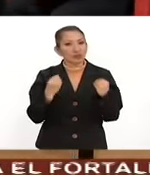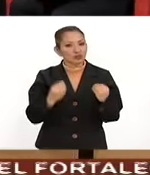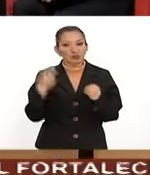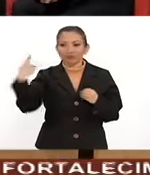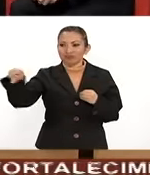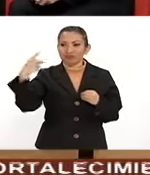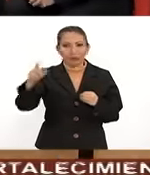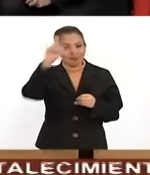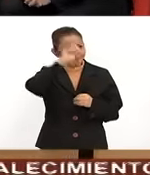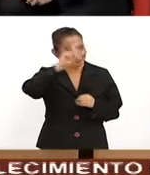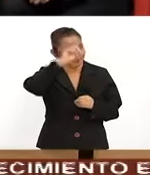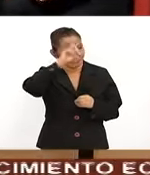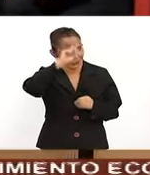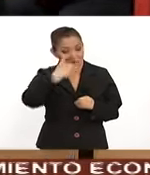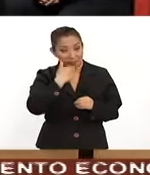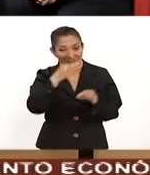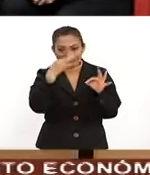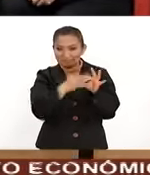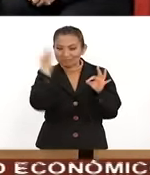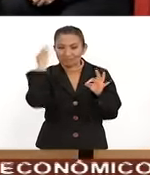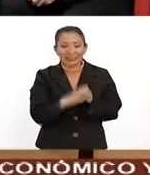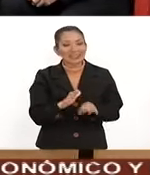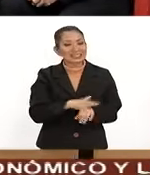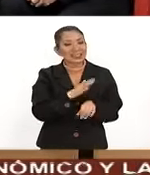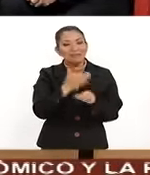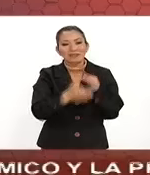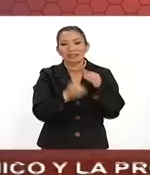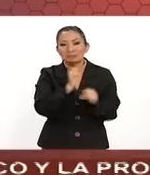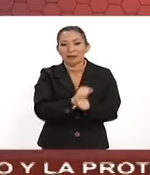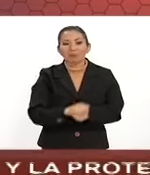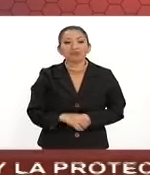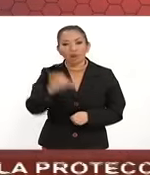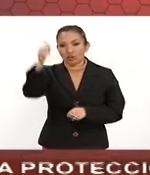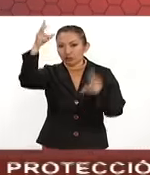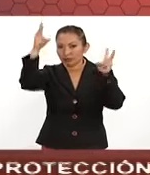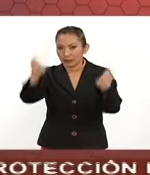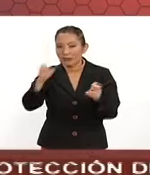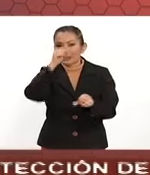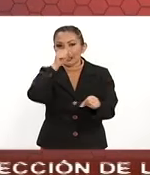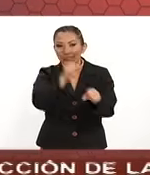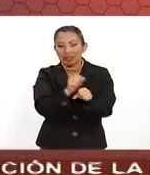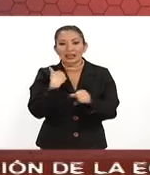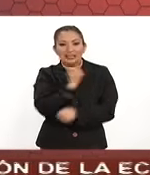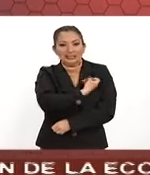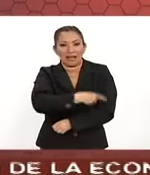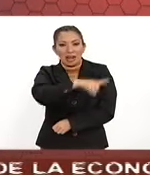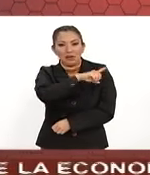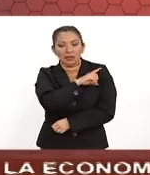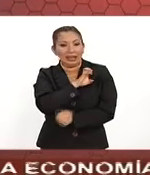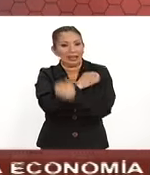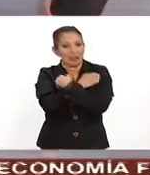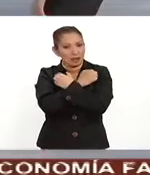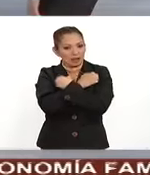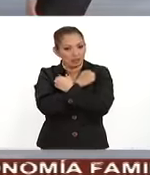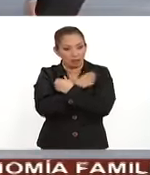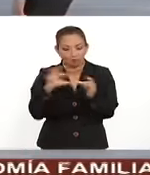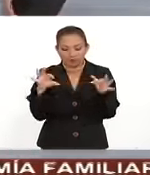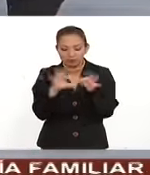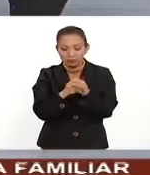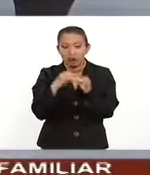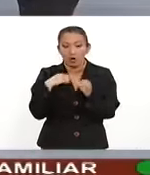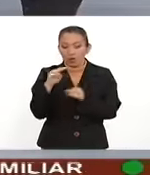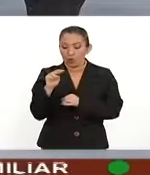tus recomendaciones tan oportunas. Gracias, excelente fin de semana. En otros temas, la Secretaría de Salud y de Educación Pública unieron esfuerzos